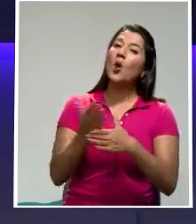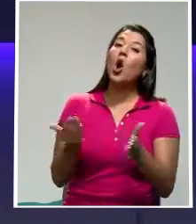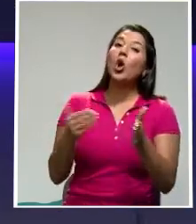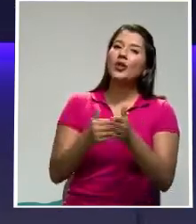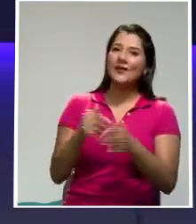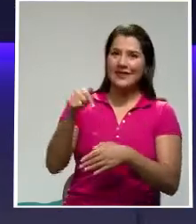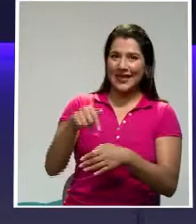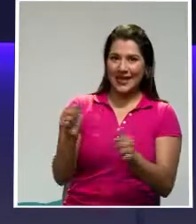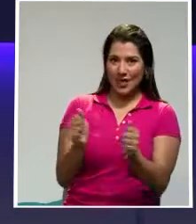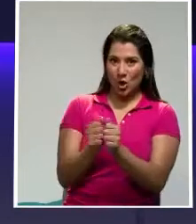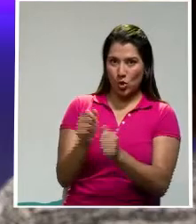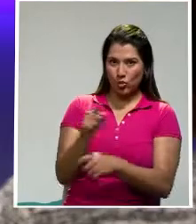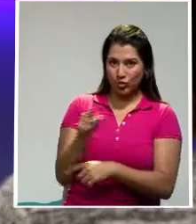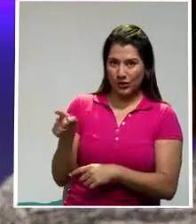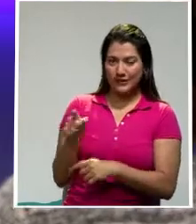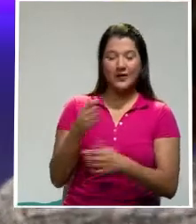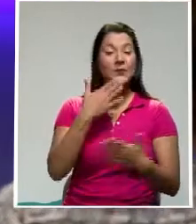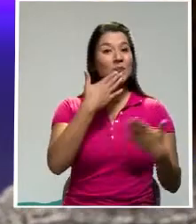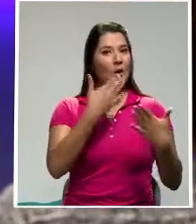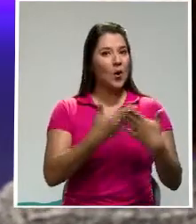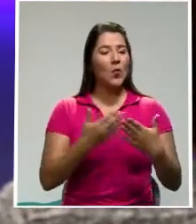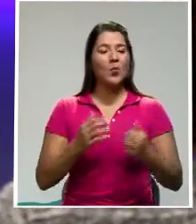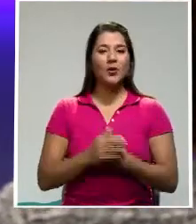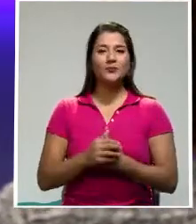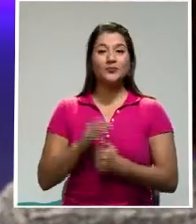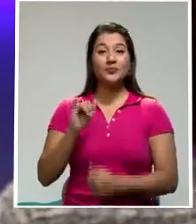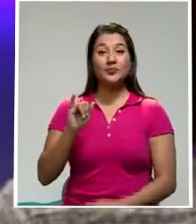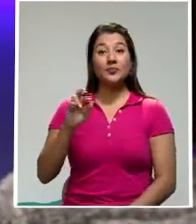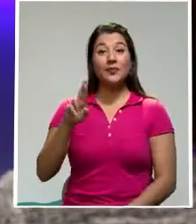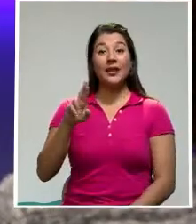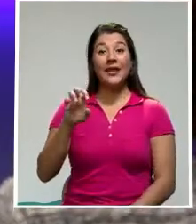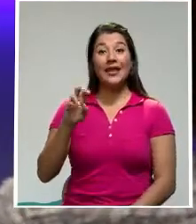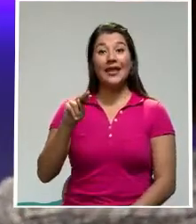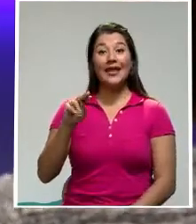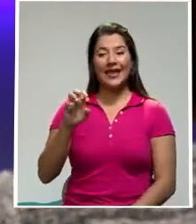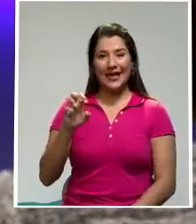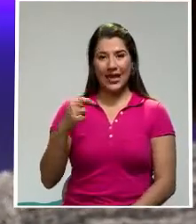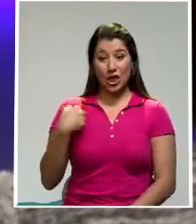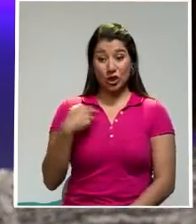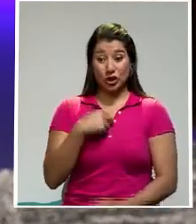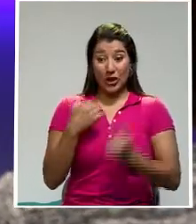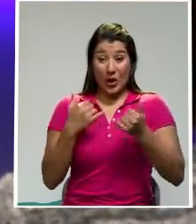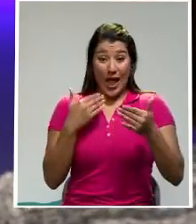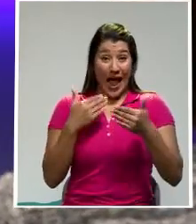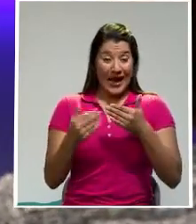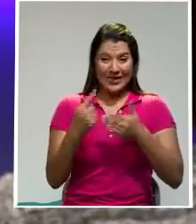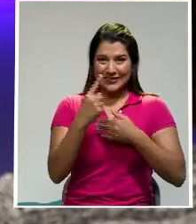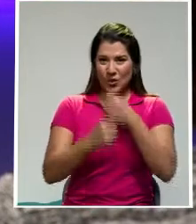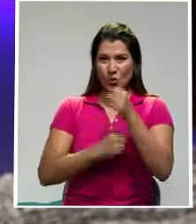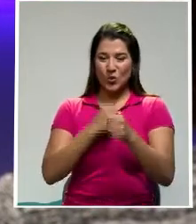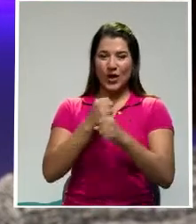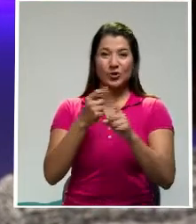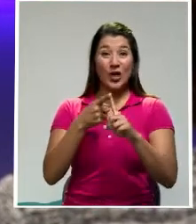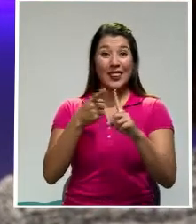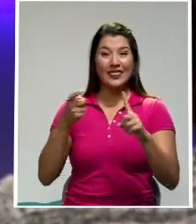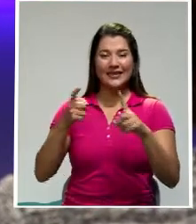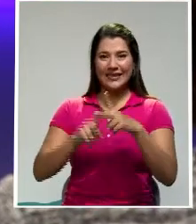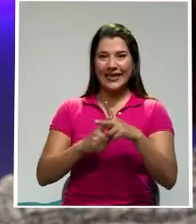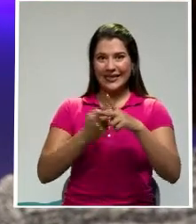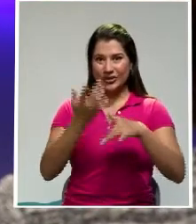ustedes. Buenísimo. Doña Irene, estamos cumpliendo prácticamente un año desde que inició pandemia